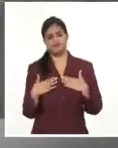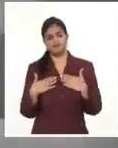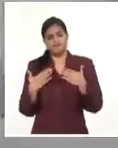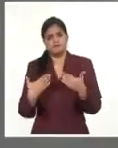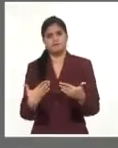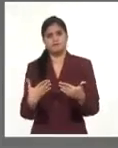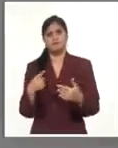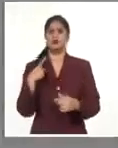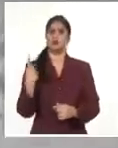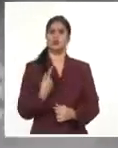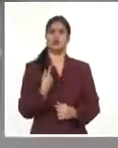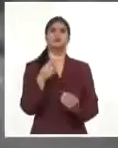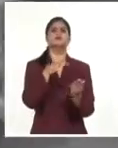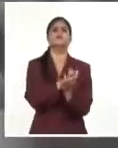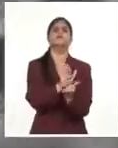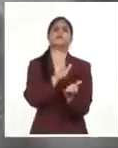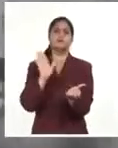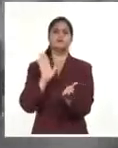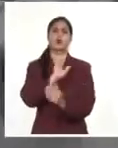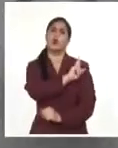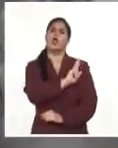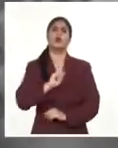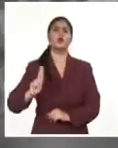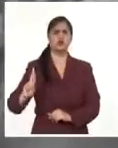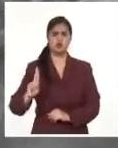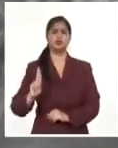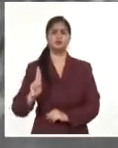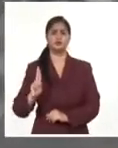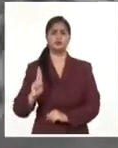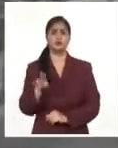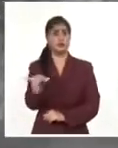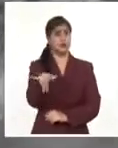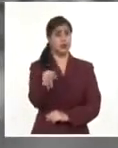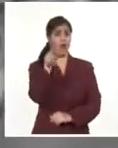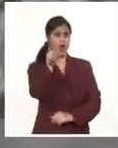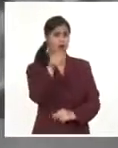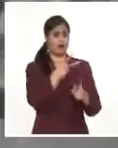reafirmemos nuestra decisión de que